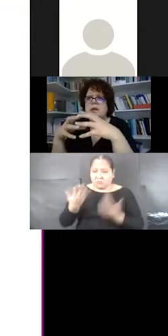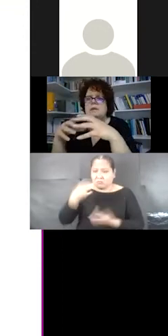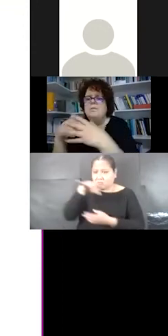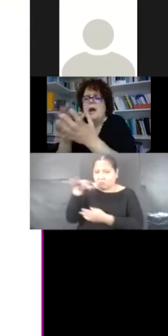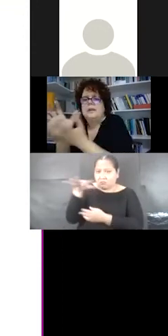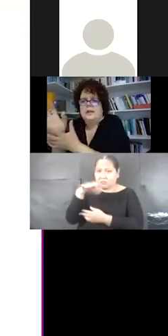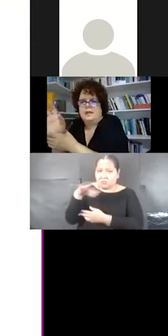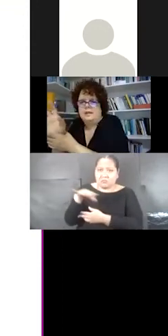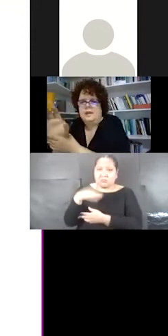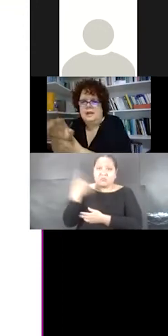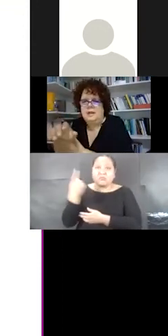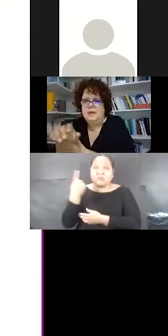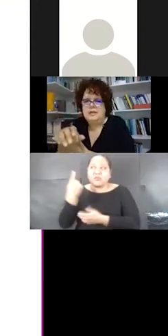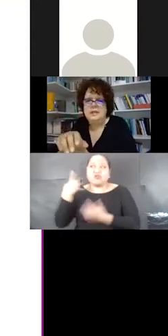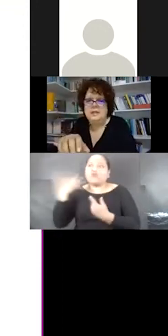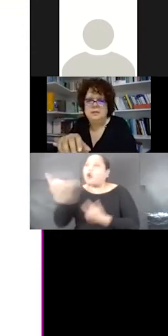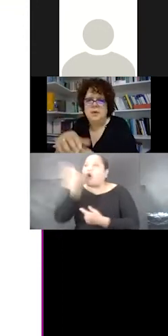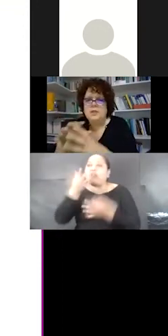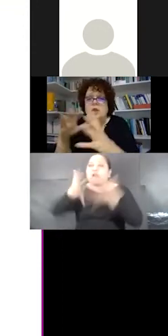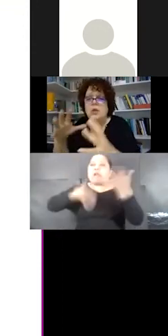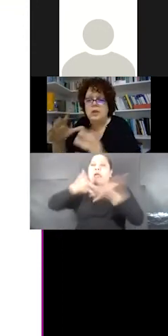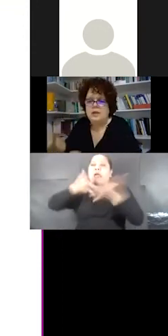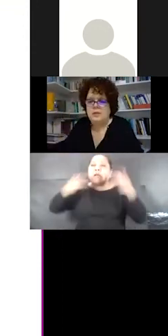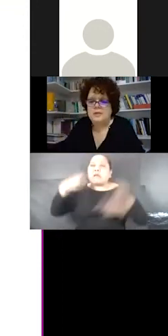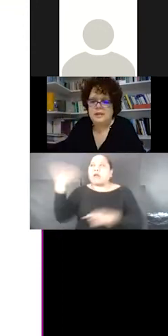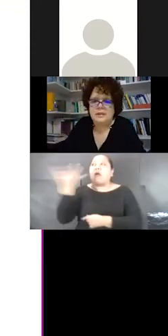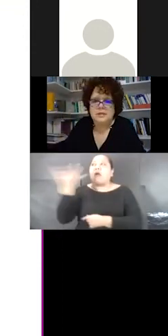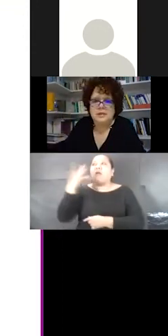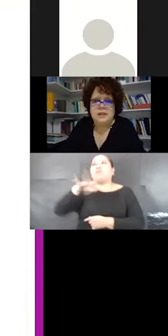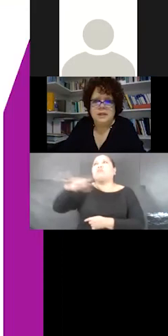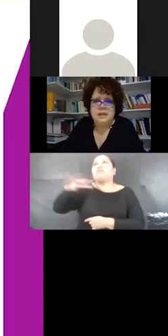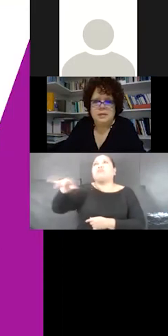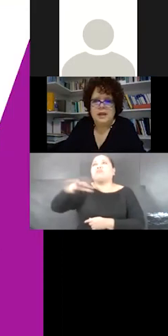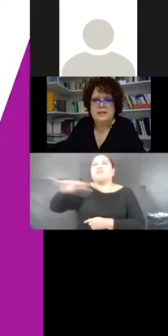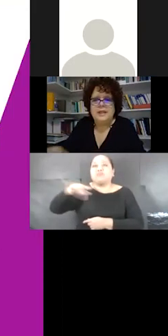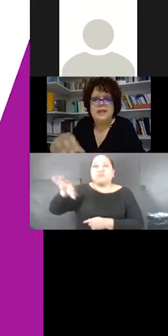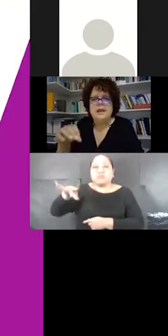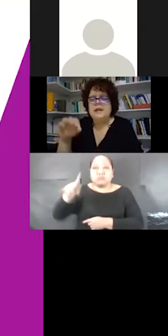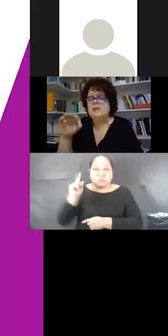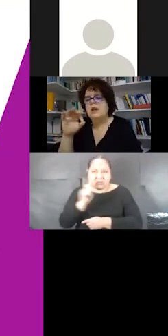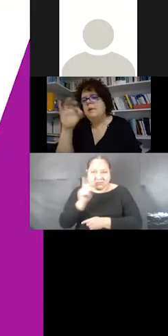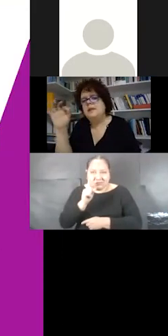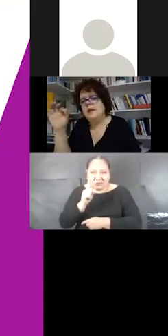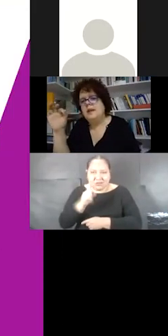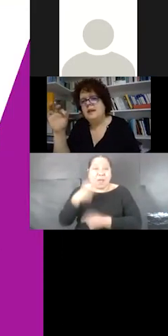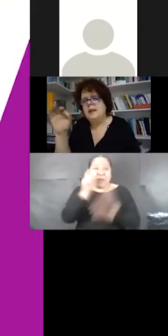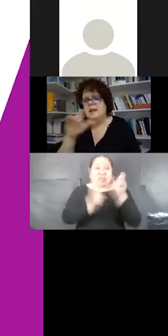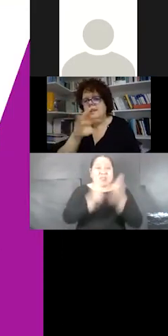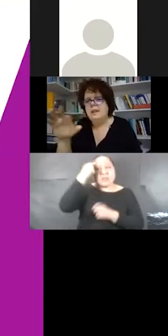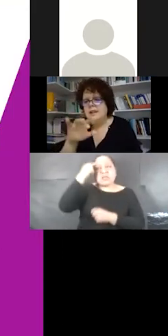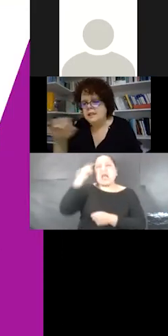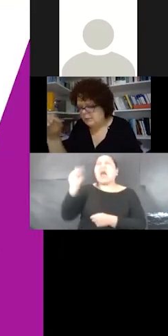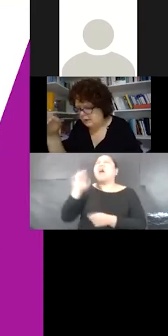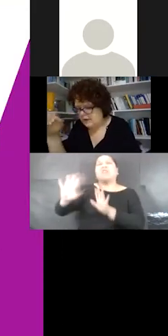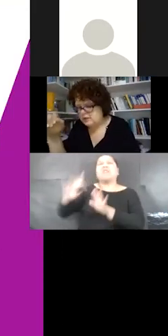manual, es parte de la lengua de señas, pero no es toda la lengua de señas, ¿no? Porque la gente creía que solamente era